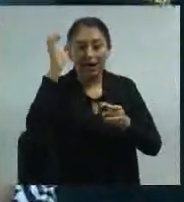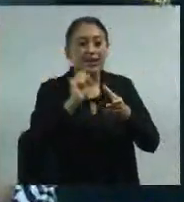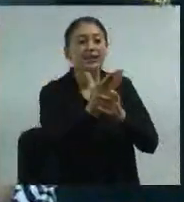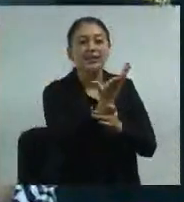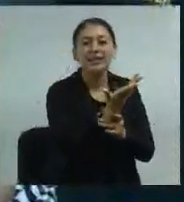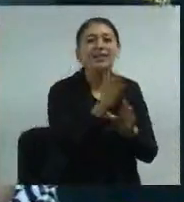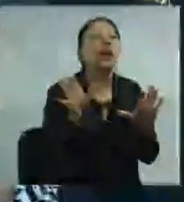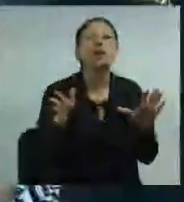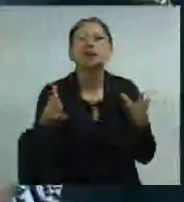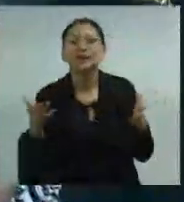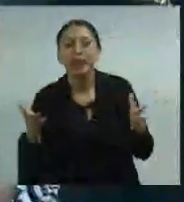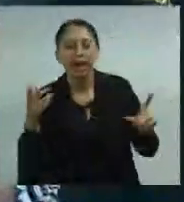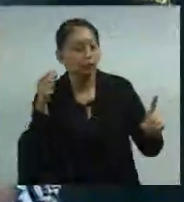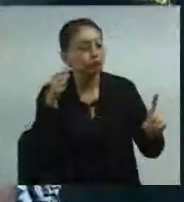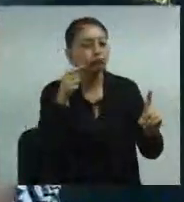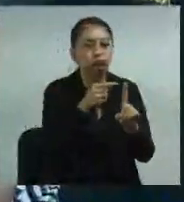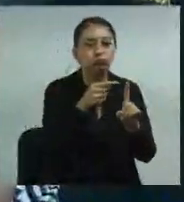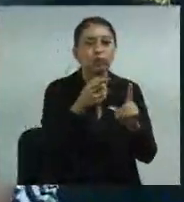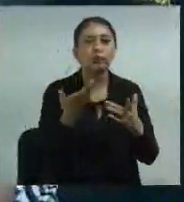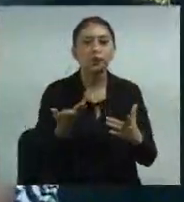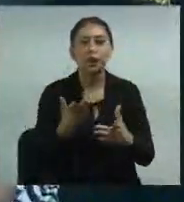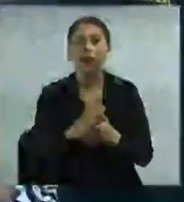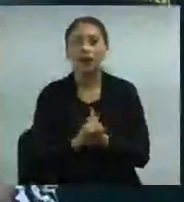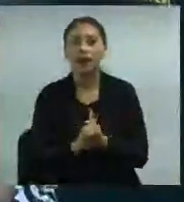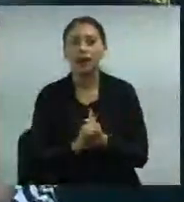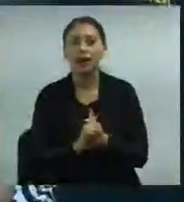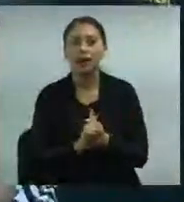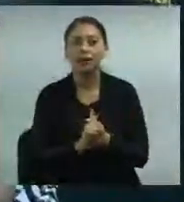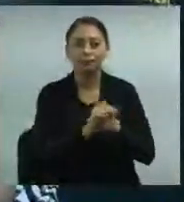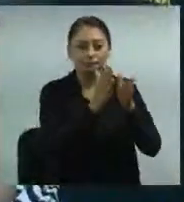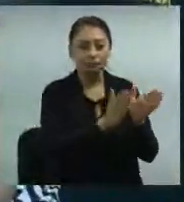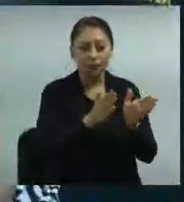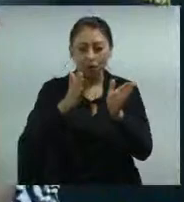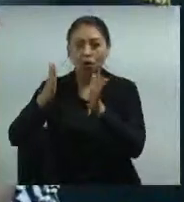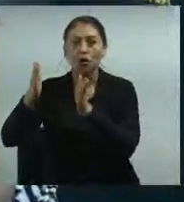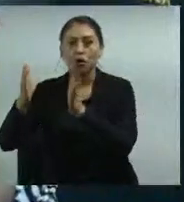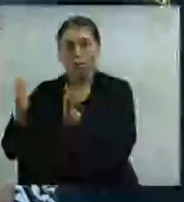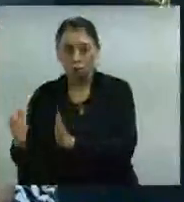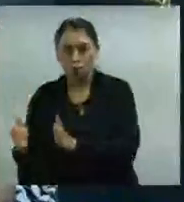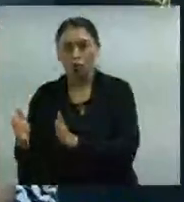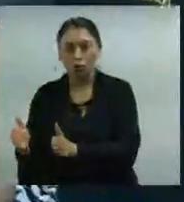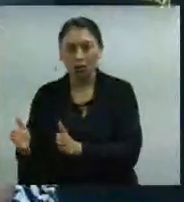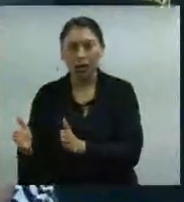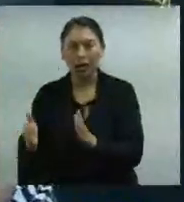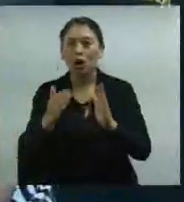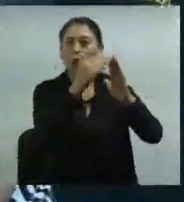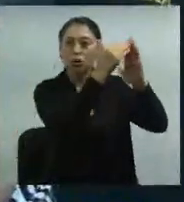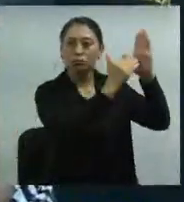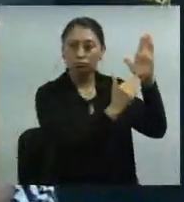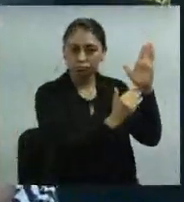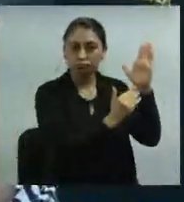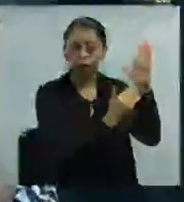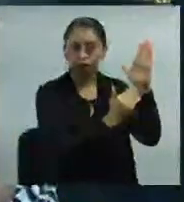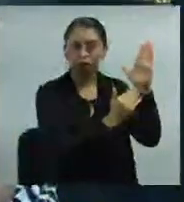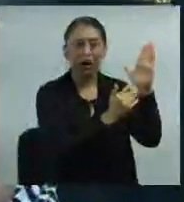iniciativa trata que de una vez colocar una tabla de graduación esta tabla de